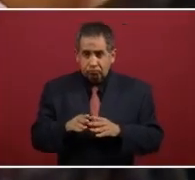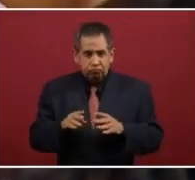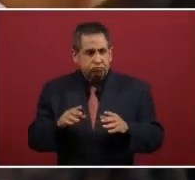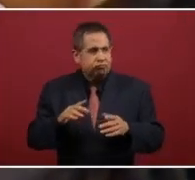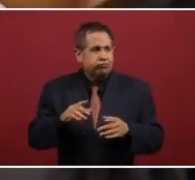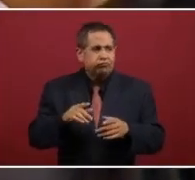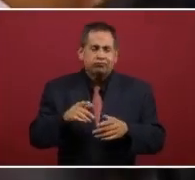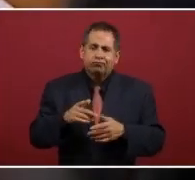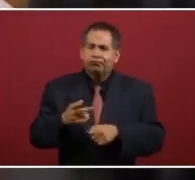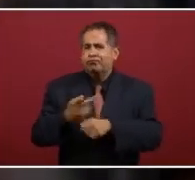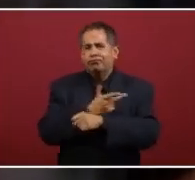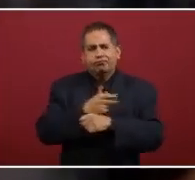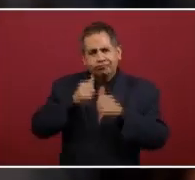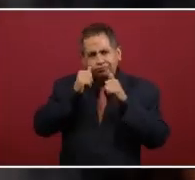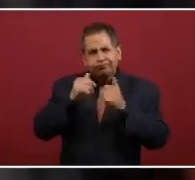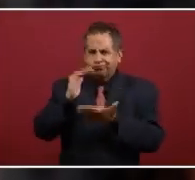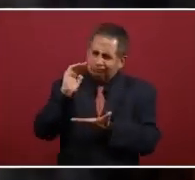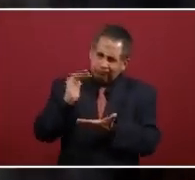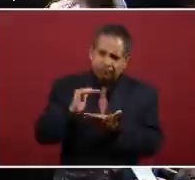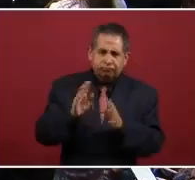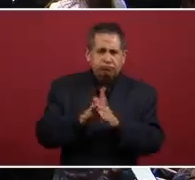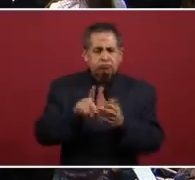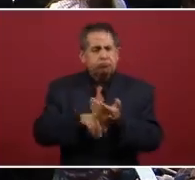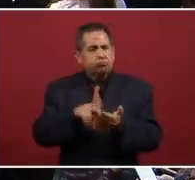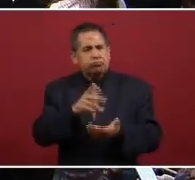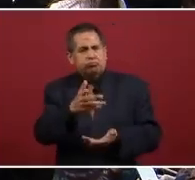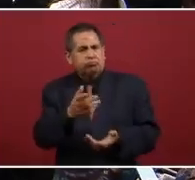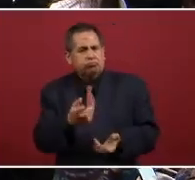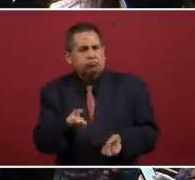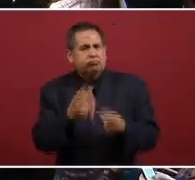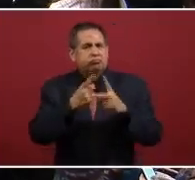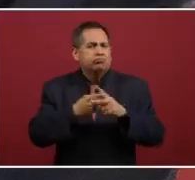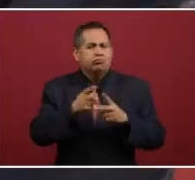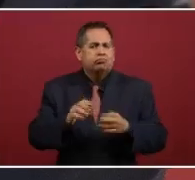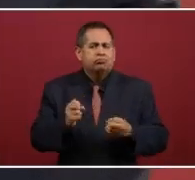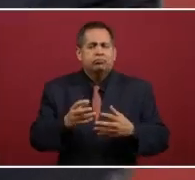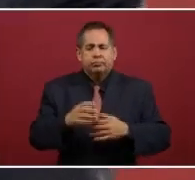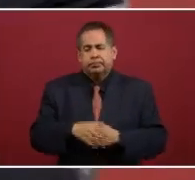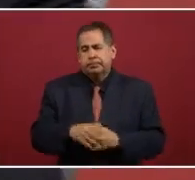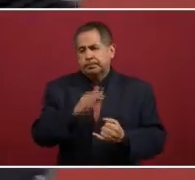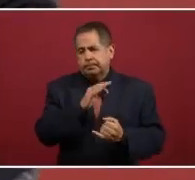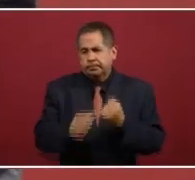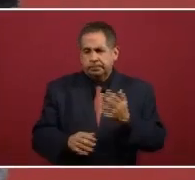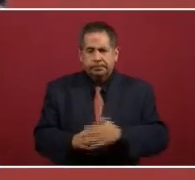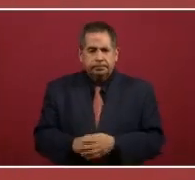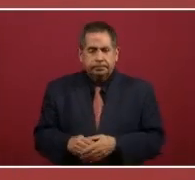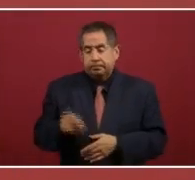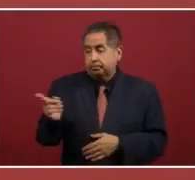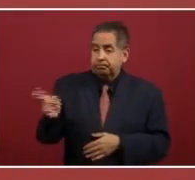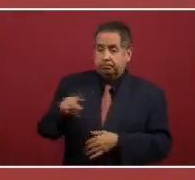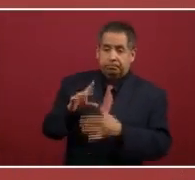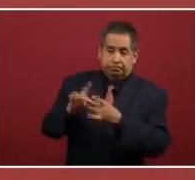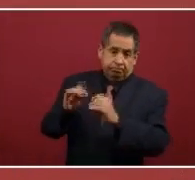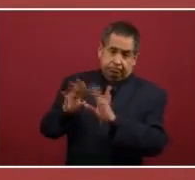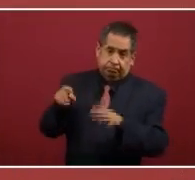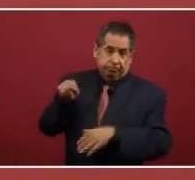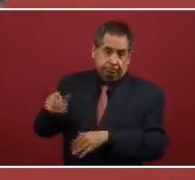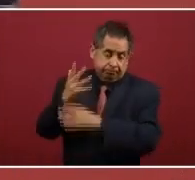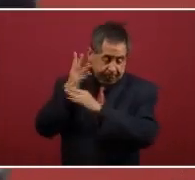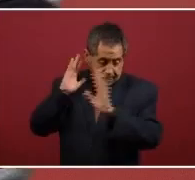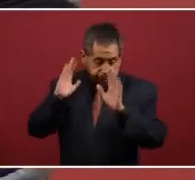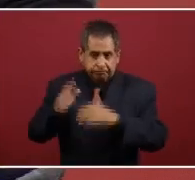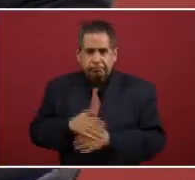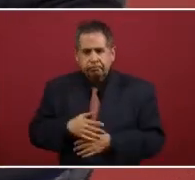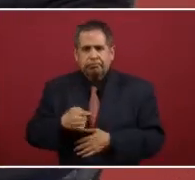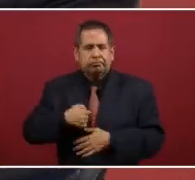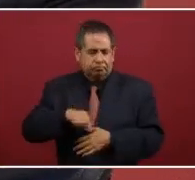cuáles son los datos que usted tiene. Bueno, sobre lo último que él lo aclare, ya